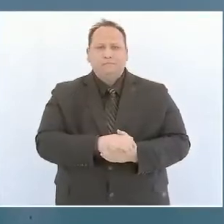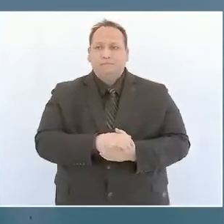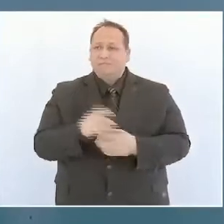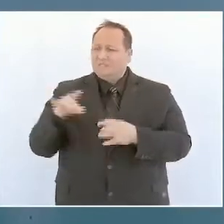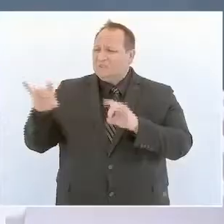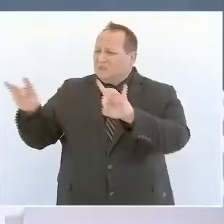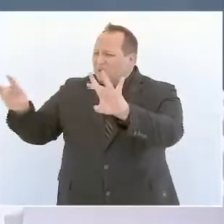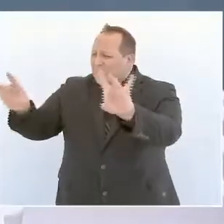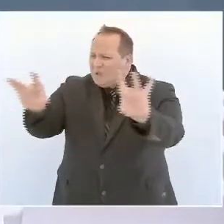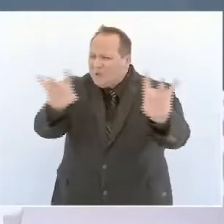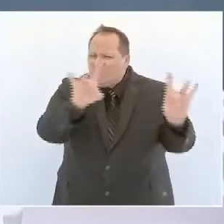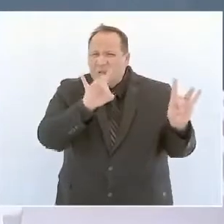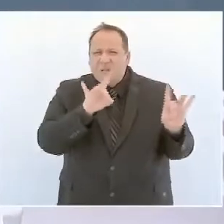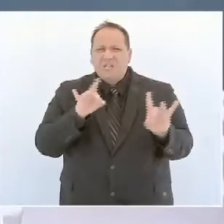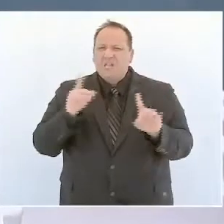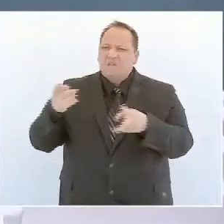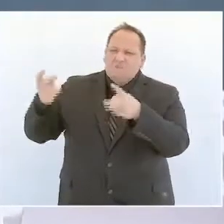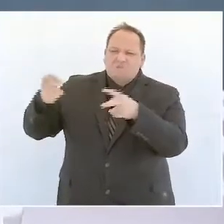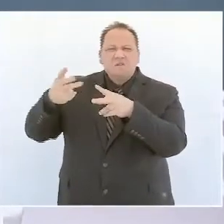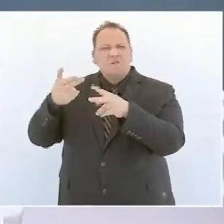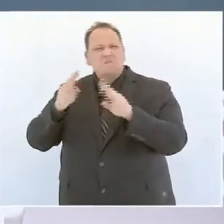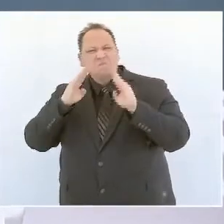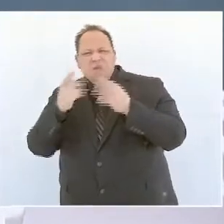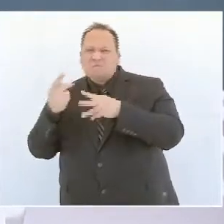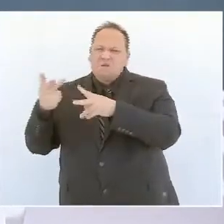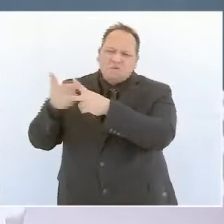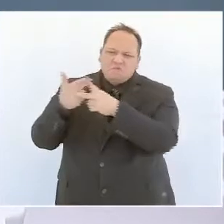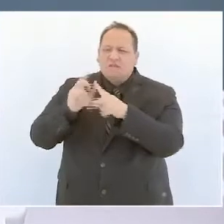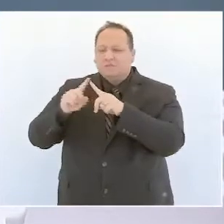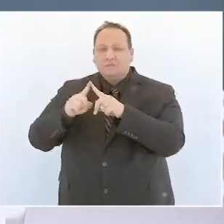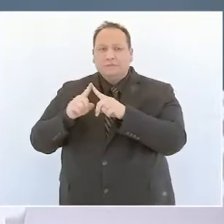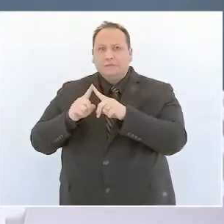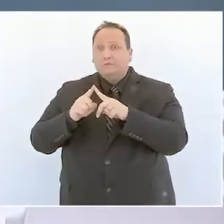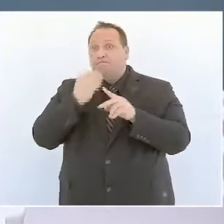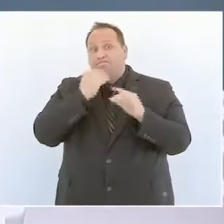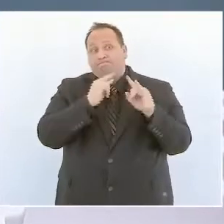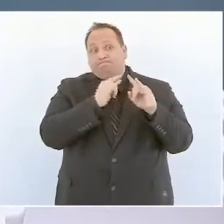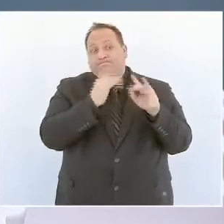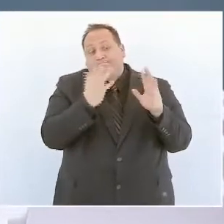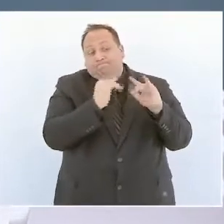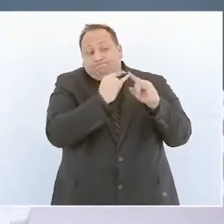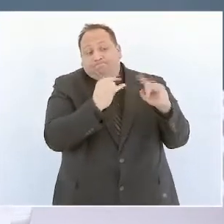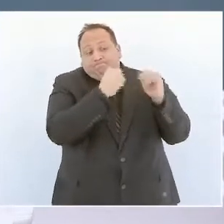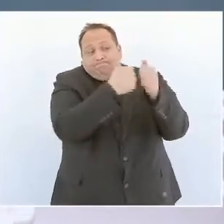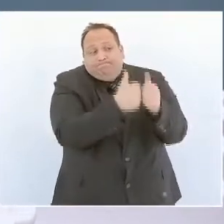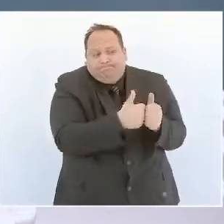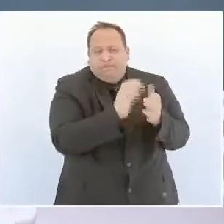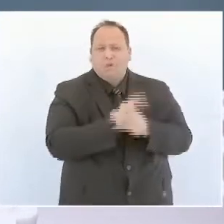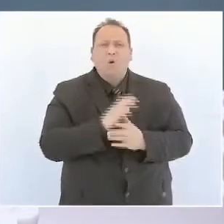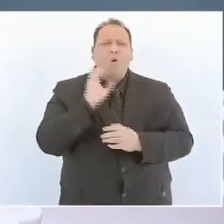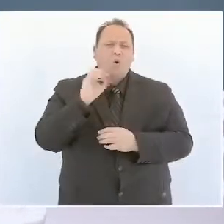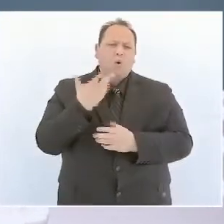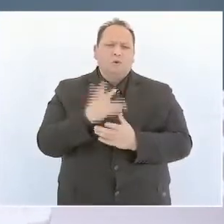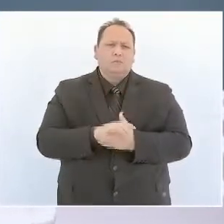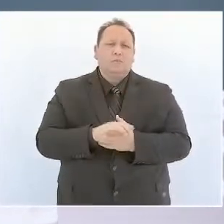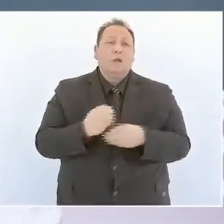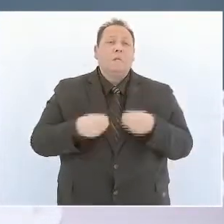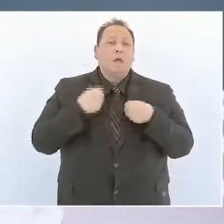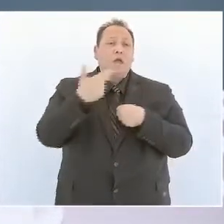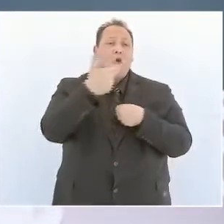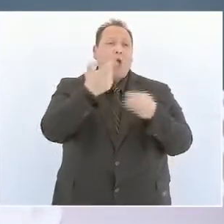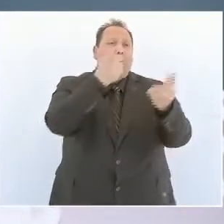enfrentar a la delincuencia y tenían que acampar o quedarse a vivir